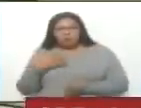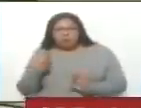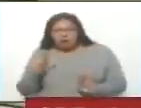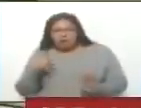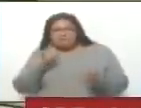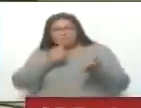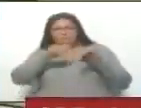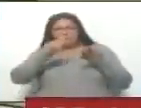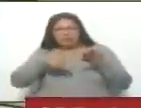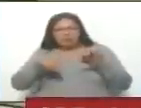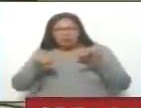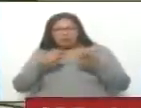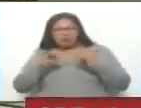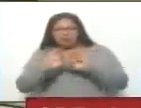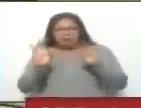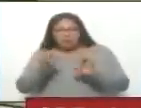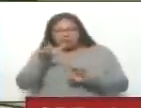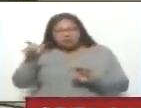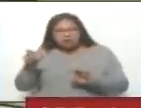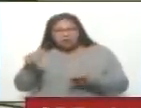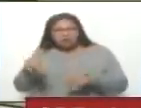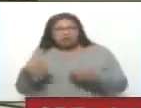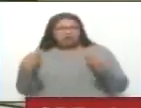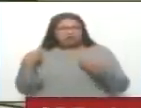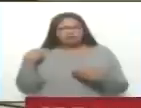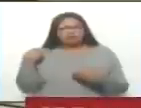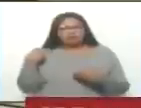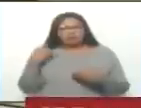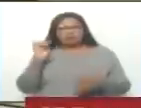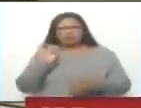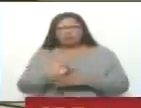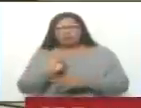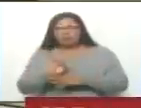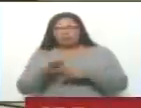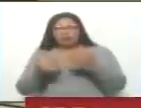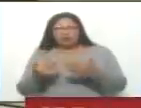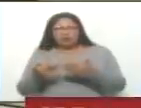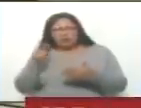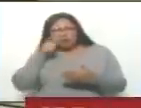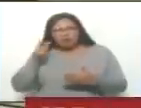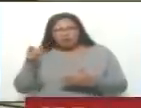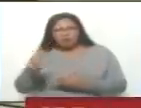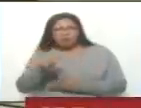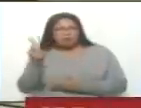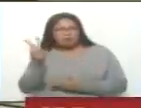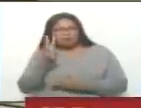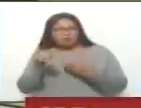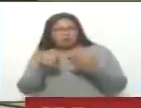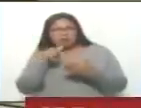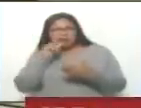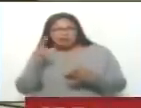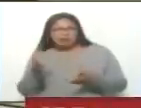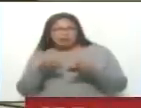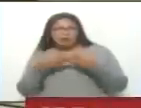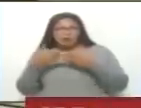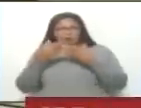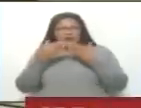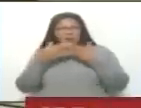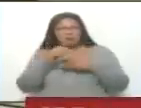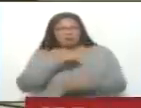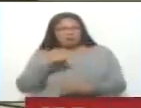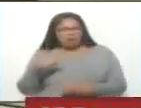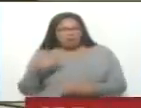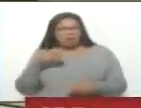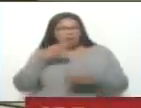los mismos que hoy están llamando a que no asista el pueblo venezolano, porque quien está en el colegio privado va a ir tranquilo